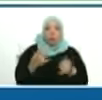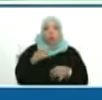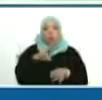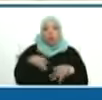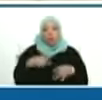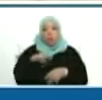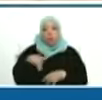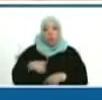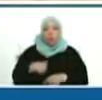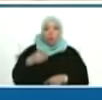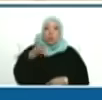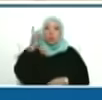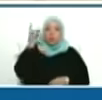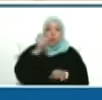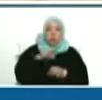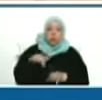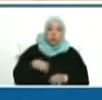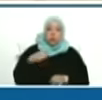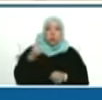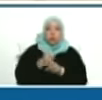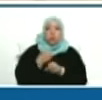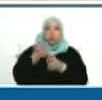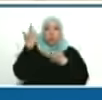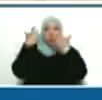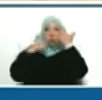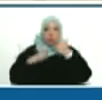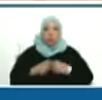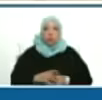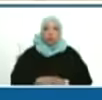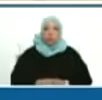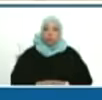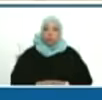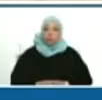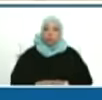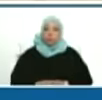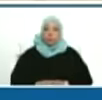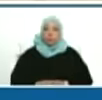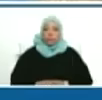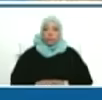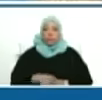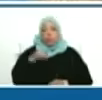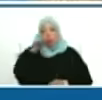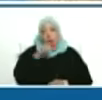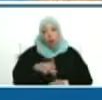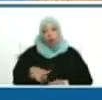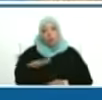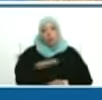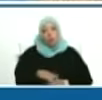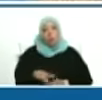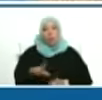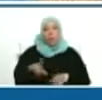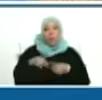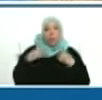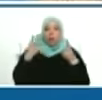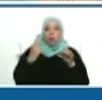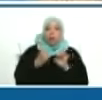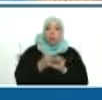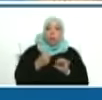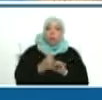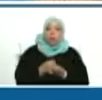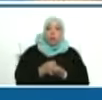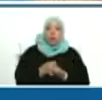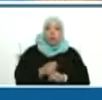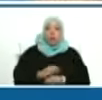para la ciudad soñada de nuestro comandante Hugo Chávez. Mi saludo a todo el pueblo de Ciudad Caribe, a vecinos acá de